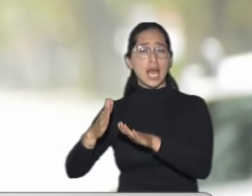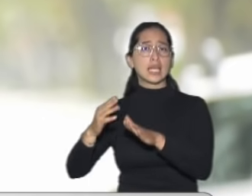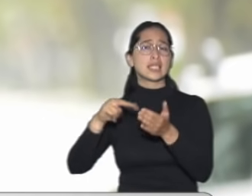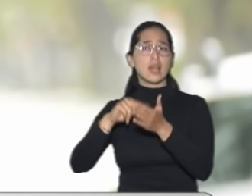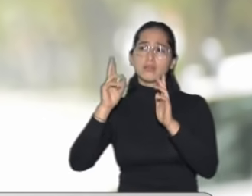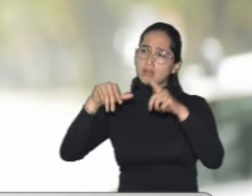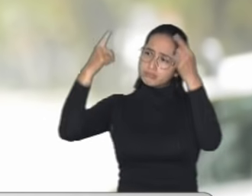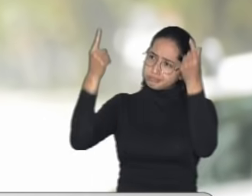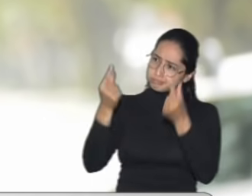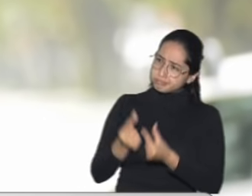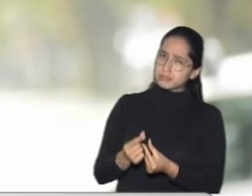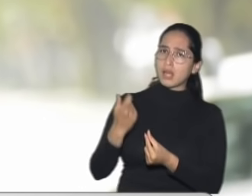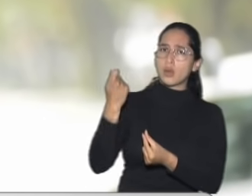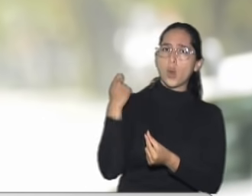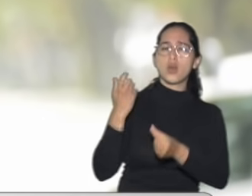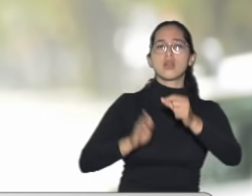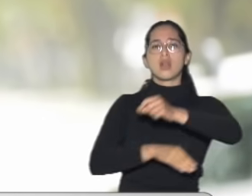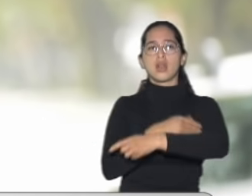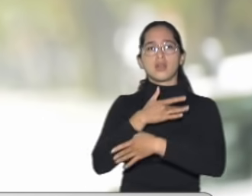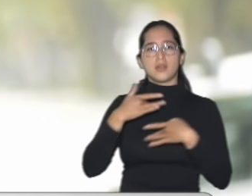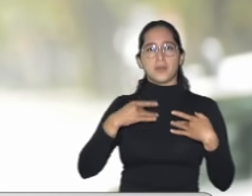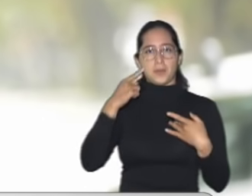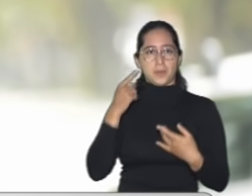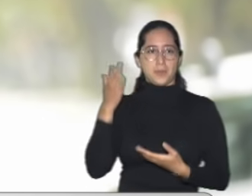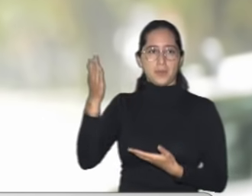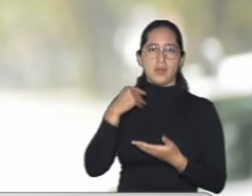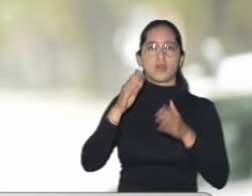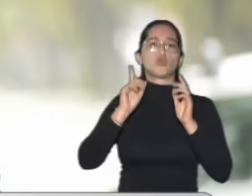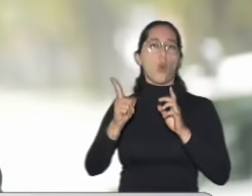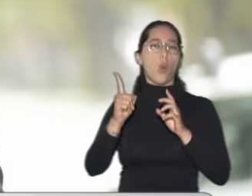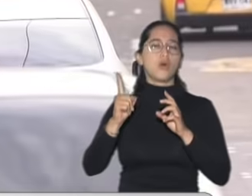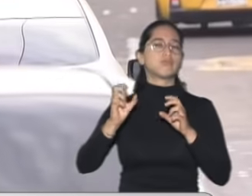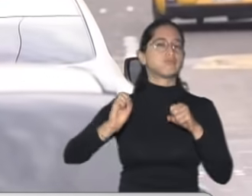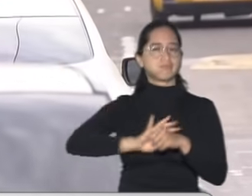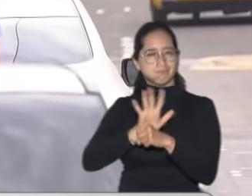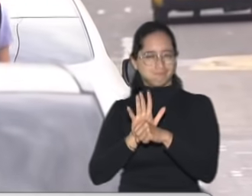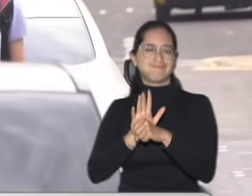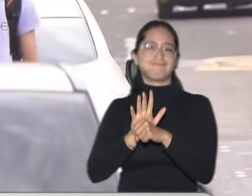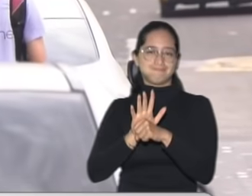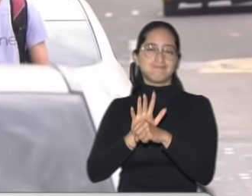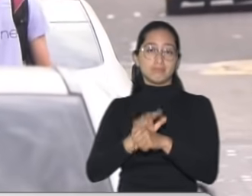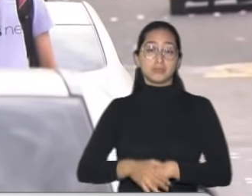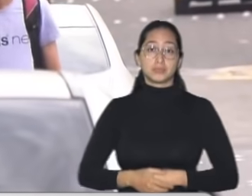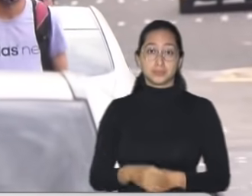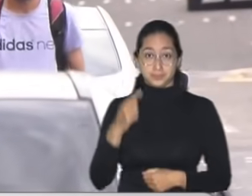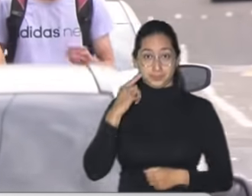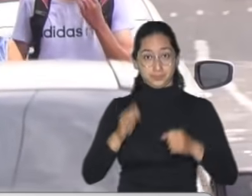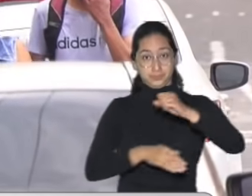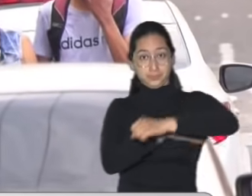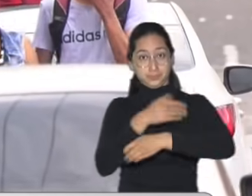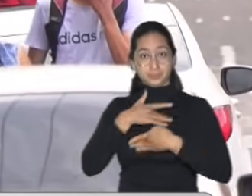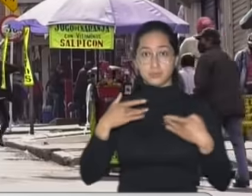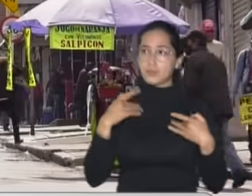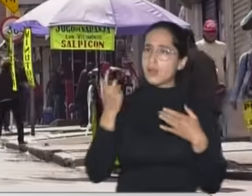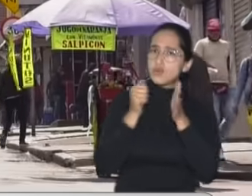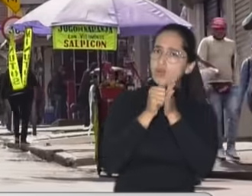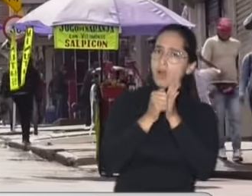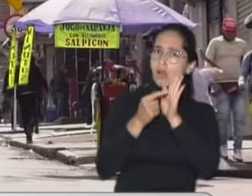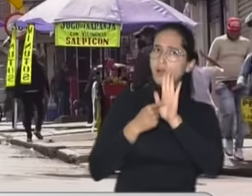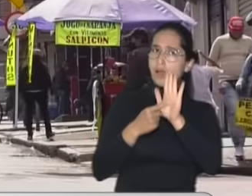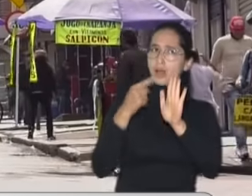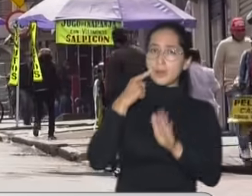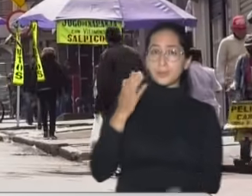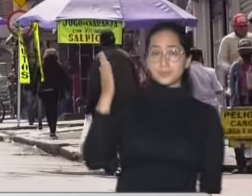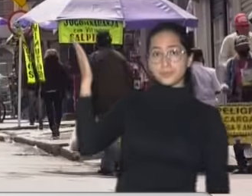más reciente del Ministerio de Salud que ha entregado por parte del COVID-19. El Ministerio de Salud, en su último informe, confirmó que